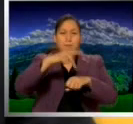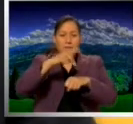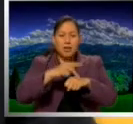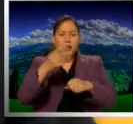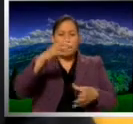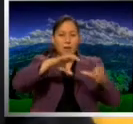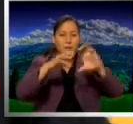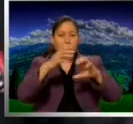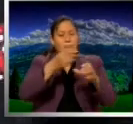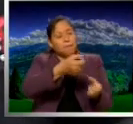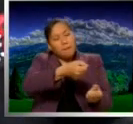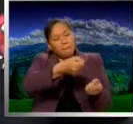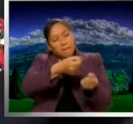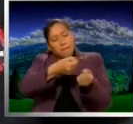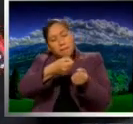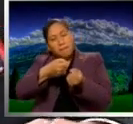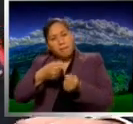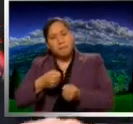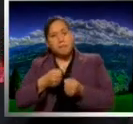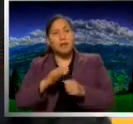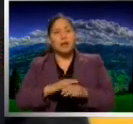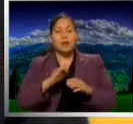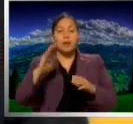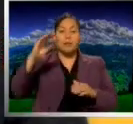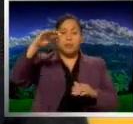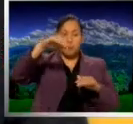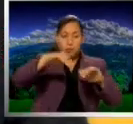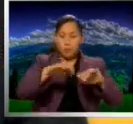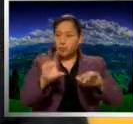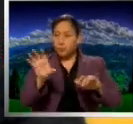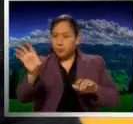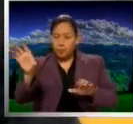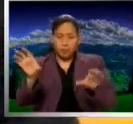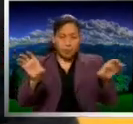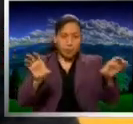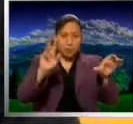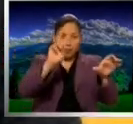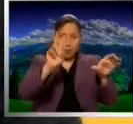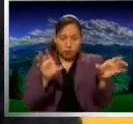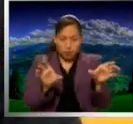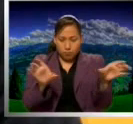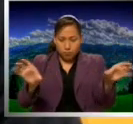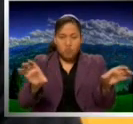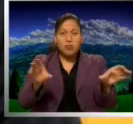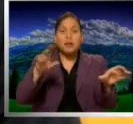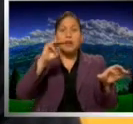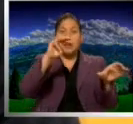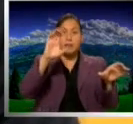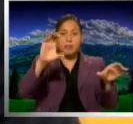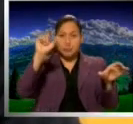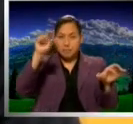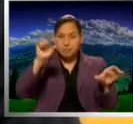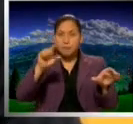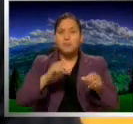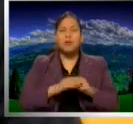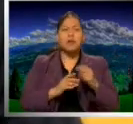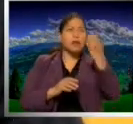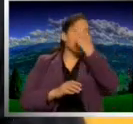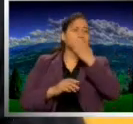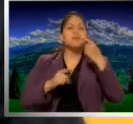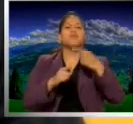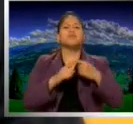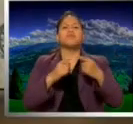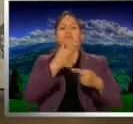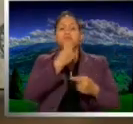cuando llegó al cerro del Zacatépetl dividió la formación de sus soldados en dos, pero desde Magdalena Contreras lo estaba observando un gran